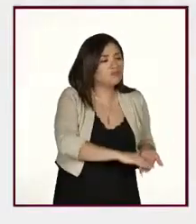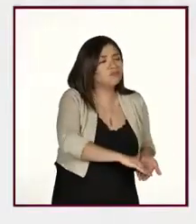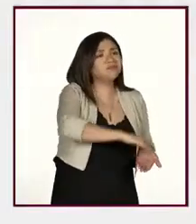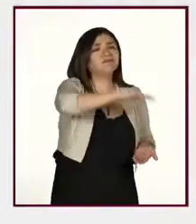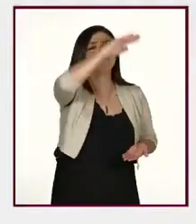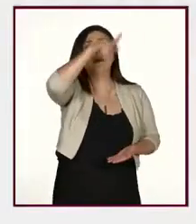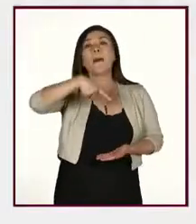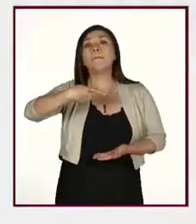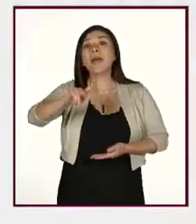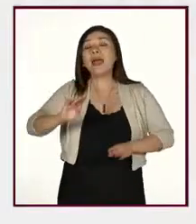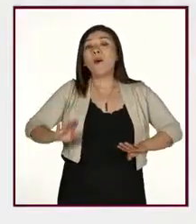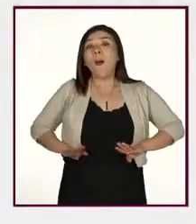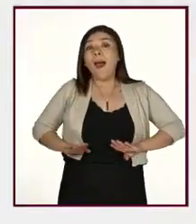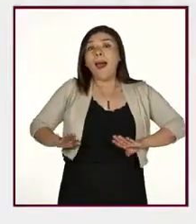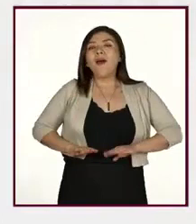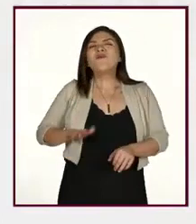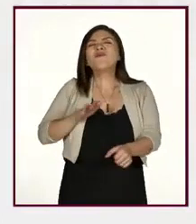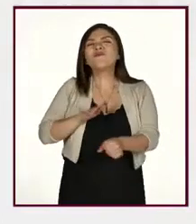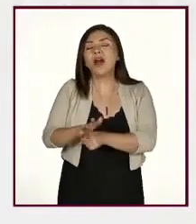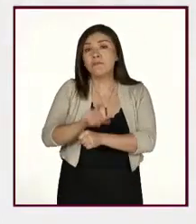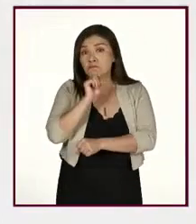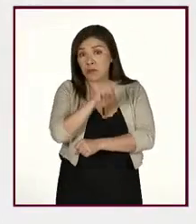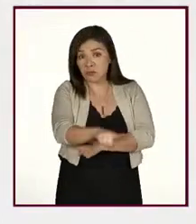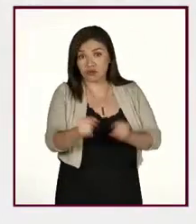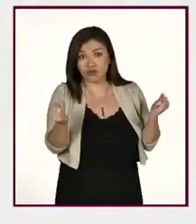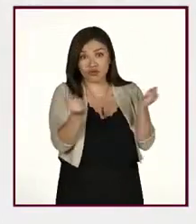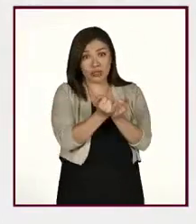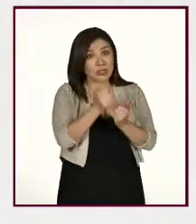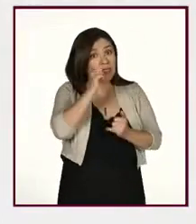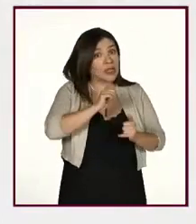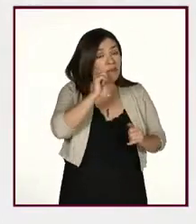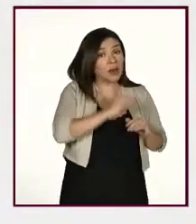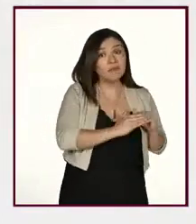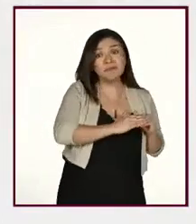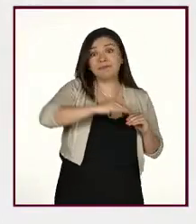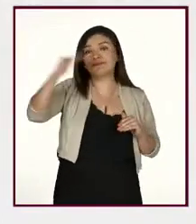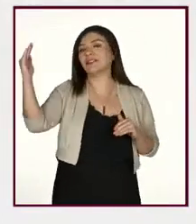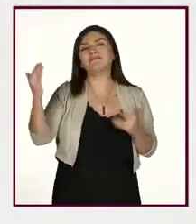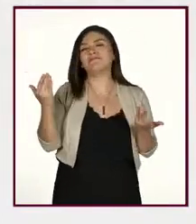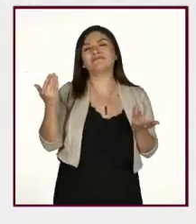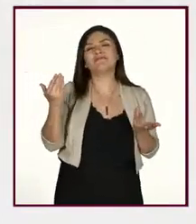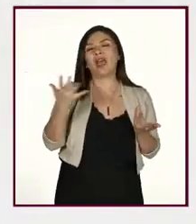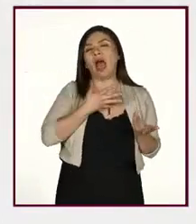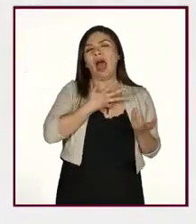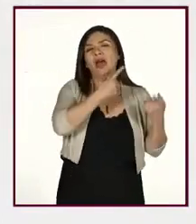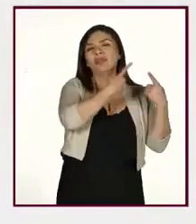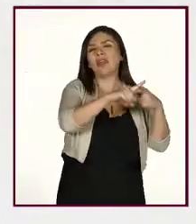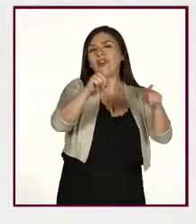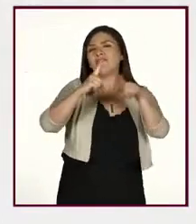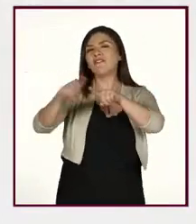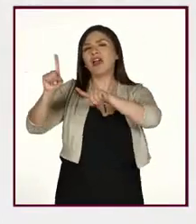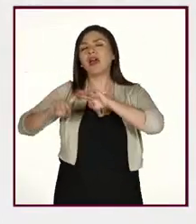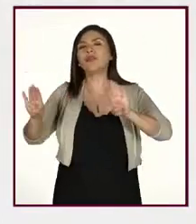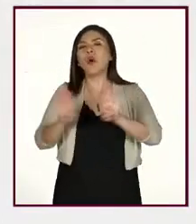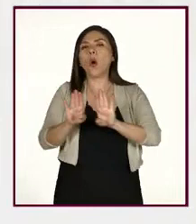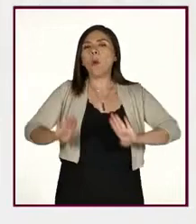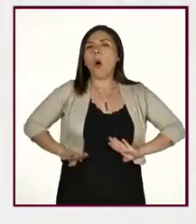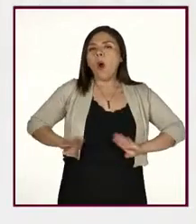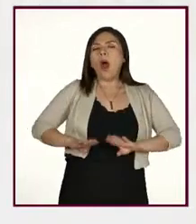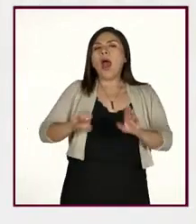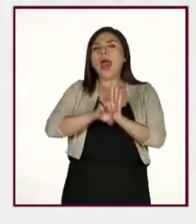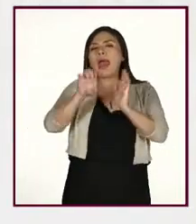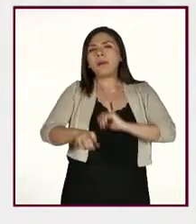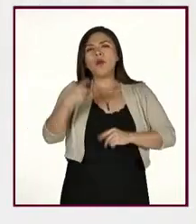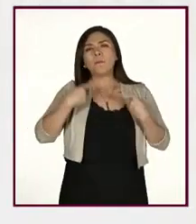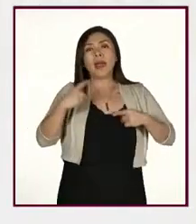las características no van a ser las mismas, o sea, la expresión pueden ser diferentes de cómo lo vamos a estar observando en una